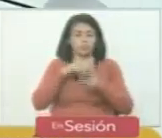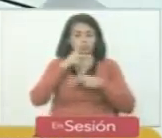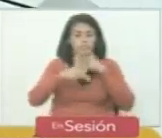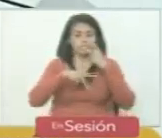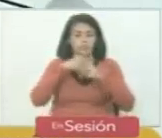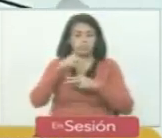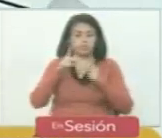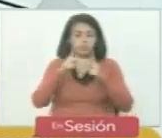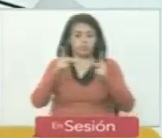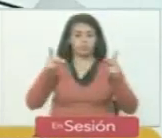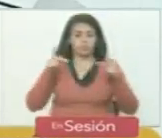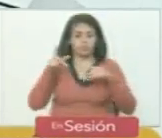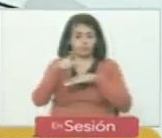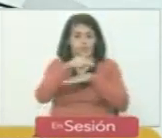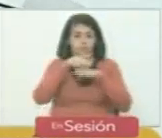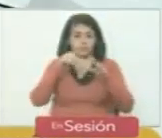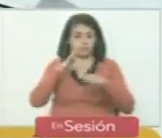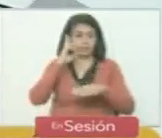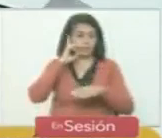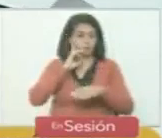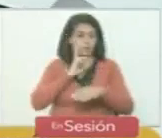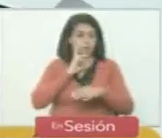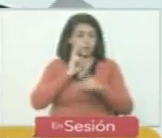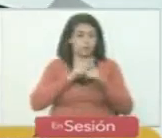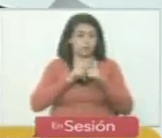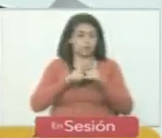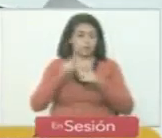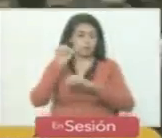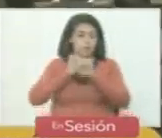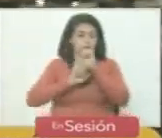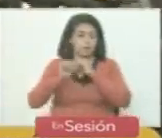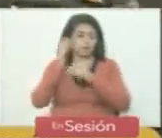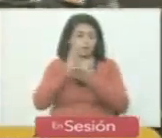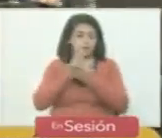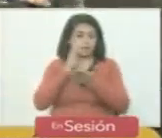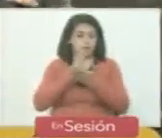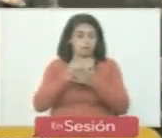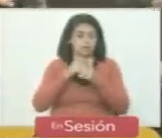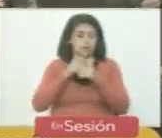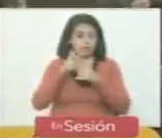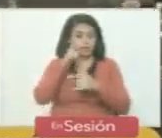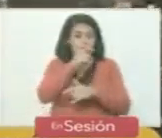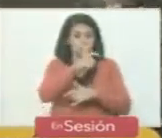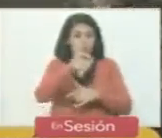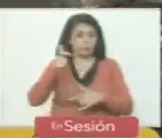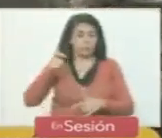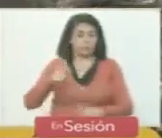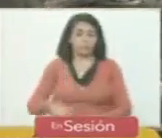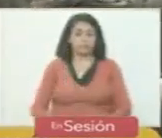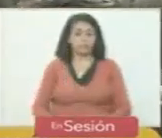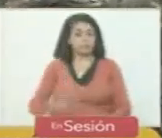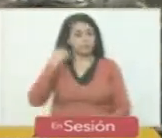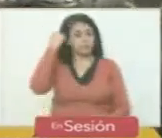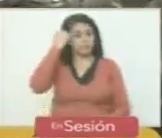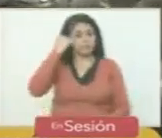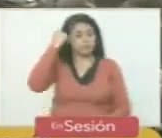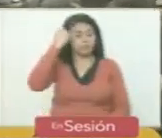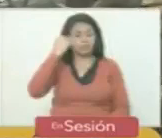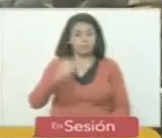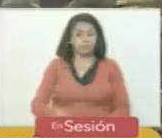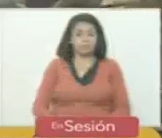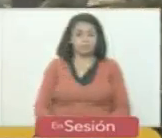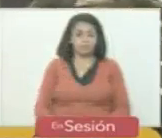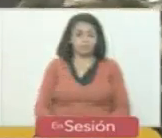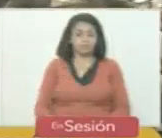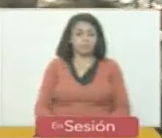políticas públicas del gobierno bolivariano y en defensa siempre de su pueblo. Considerando que ante